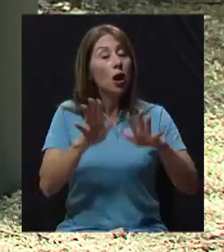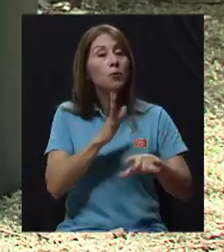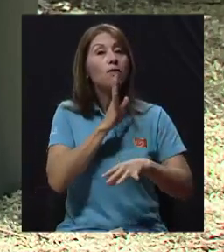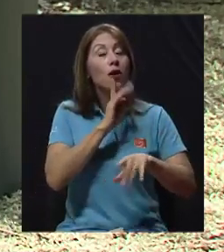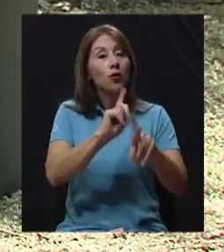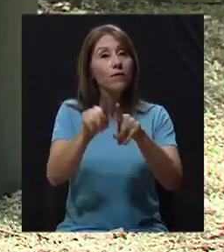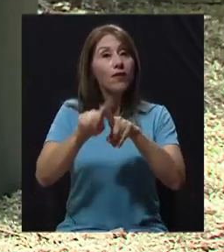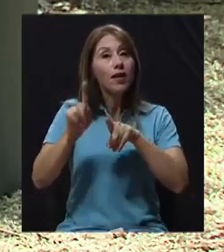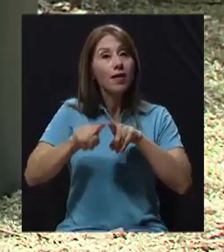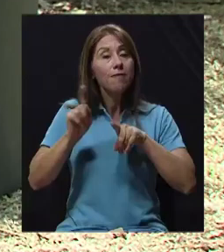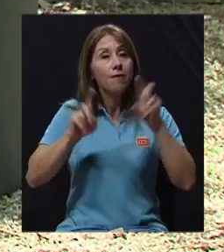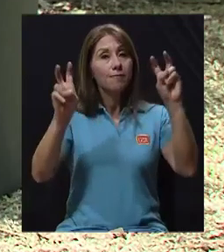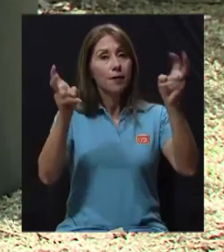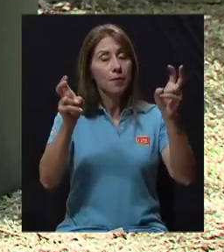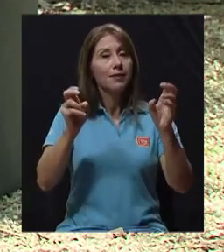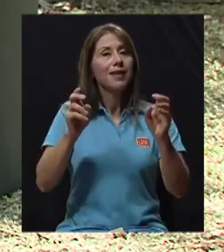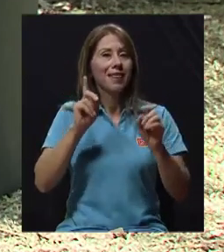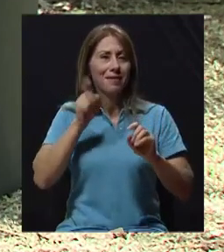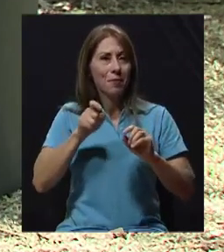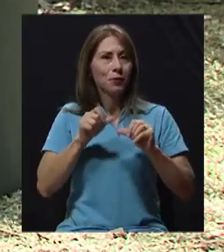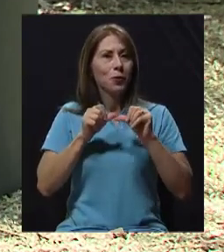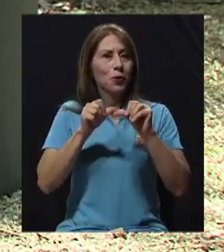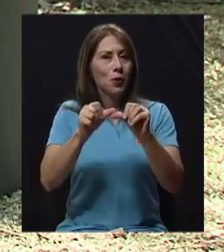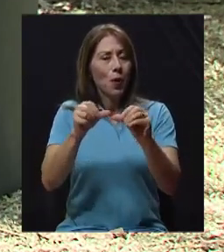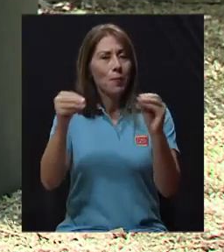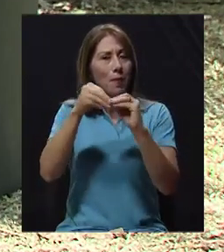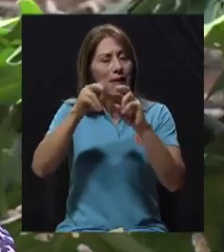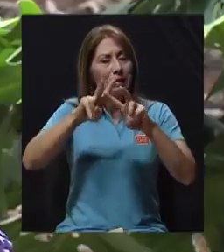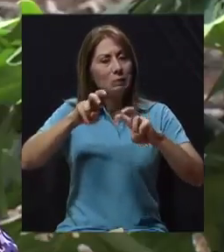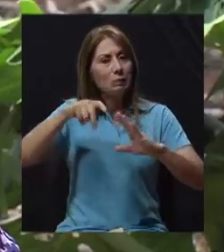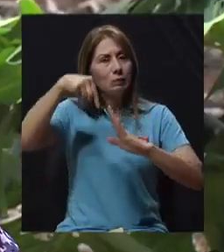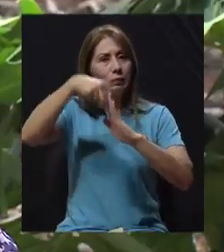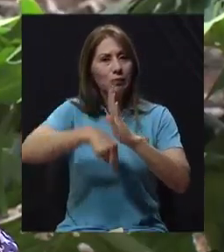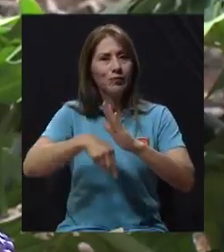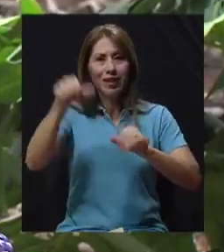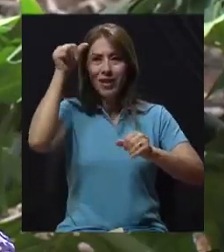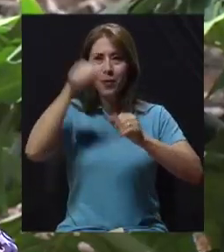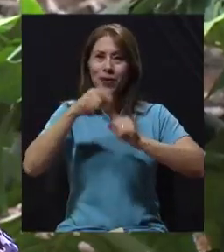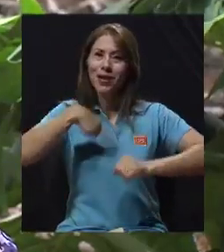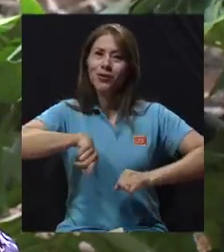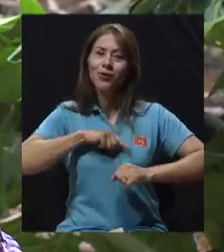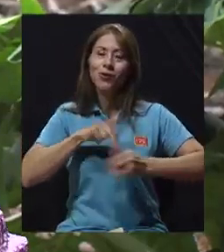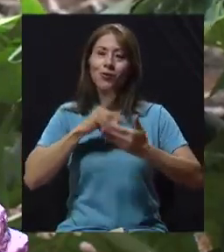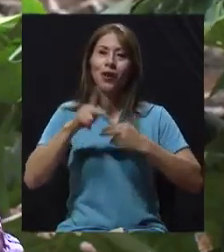hemos abarcado varios aspectos que debemos de retomar en nuestro próximo bloque de conversación.